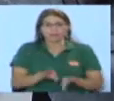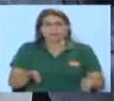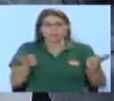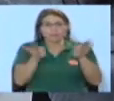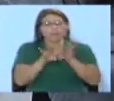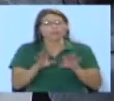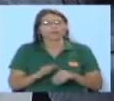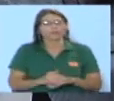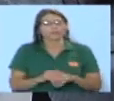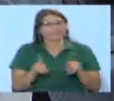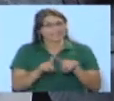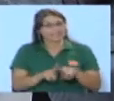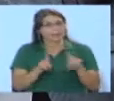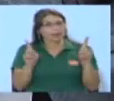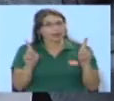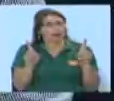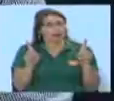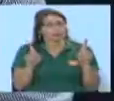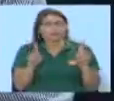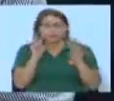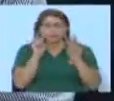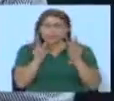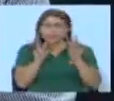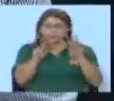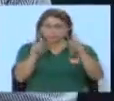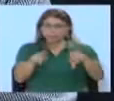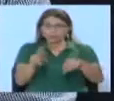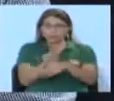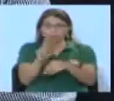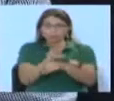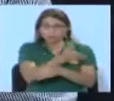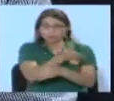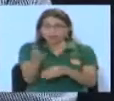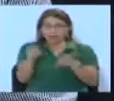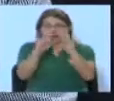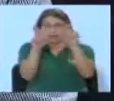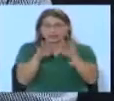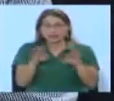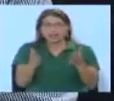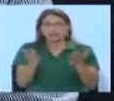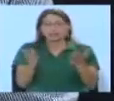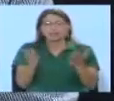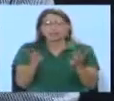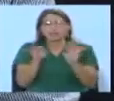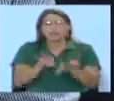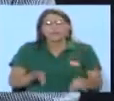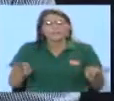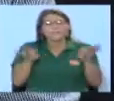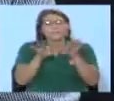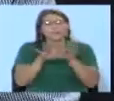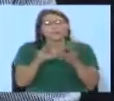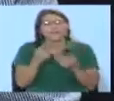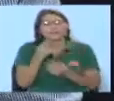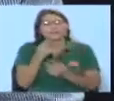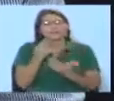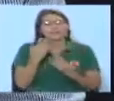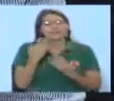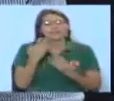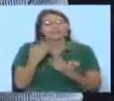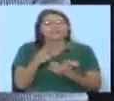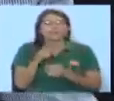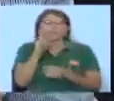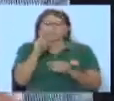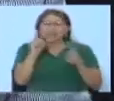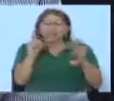embargo, de cara al usuario, lo fundamental es que se viene justificando una situación